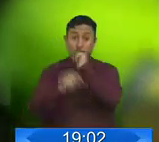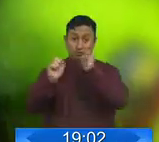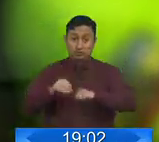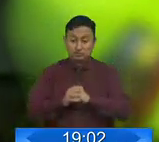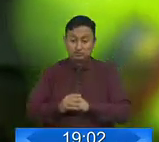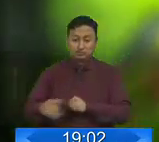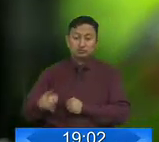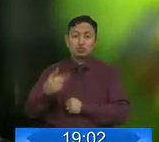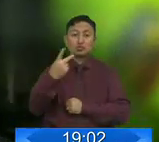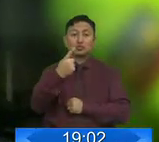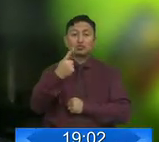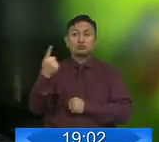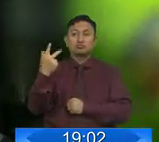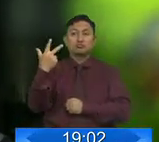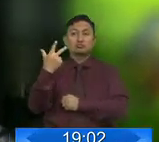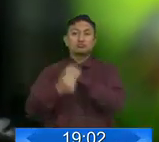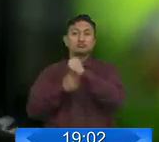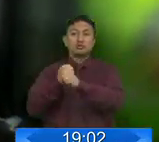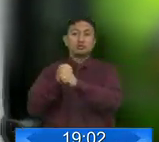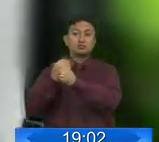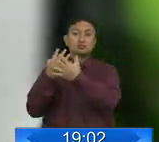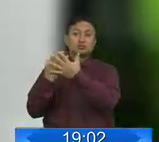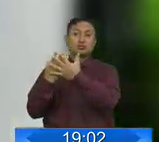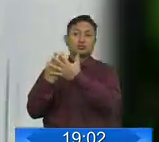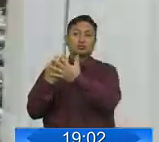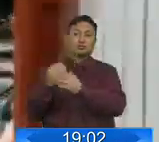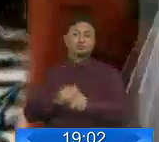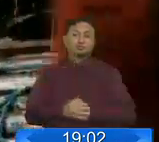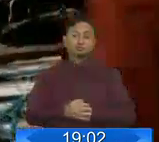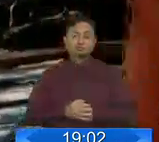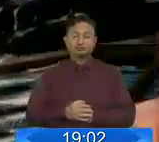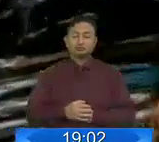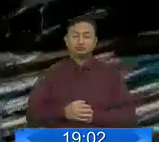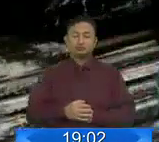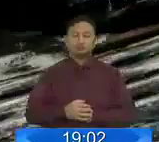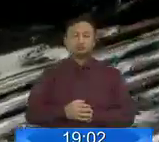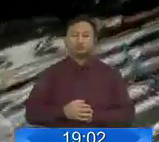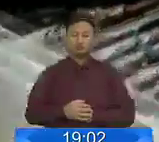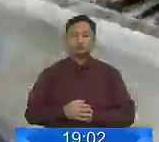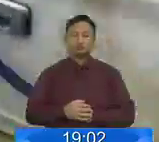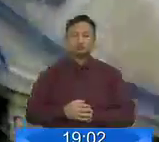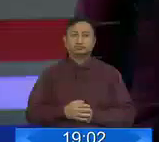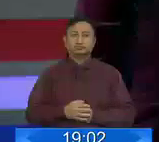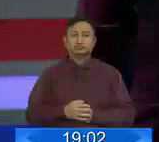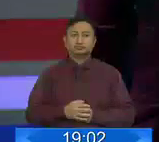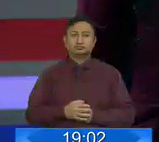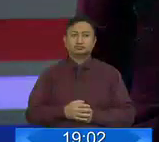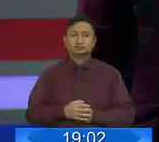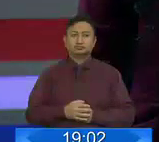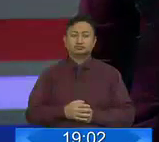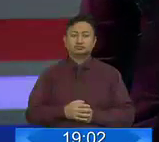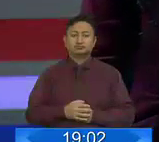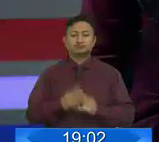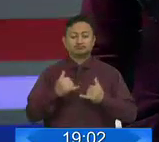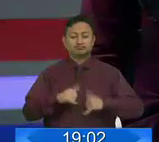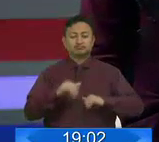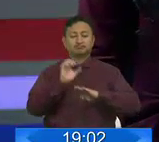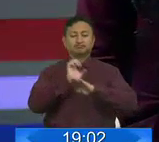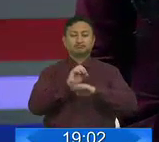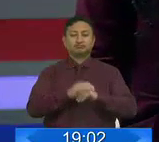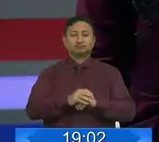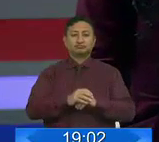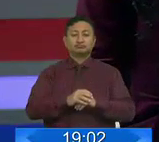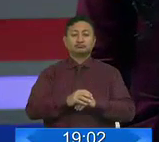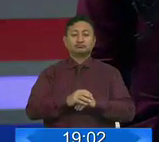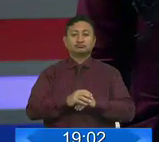sentencia de 1 a 3 años de privación de su libertad. Informó Carmita Argoti. Recorremos el país. En el cantón